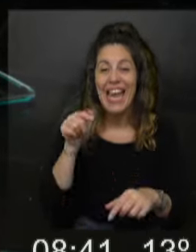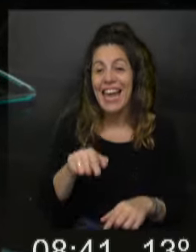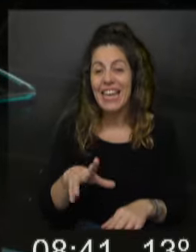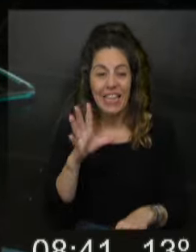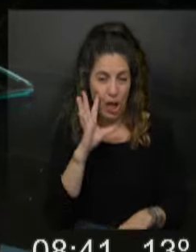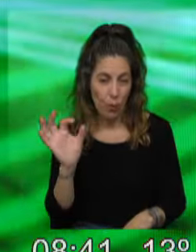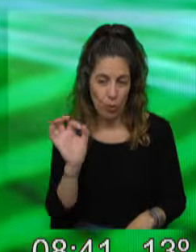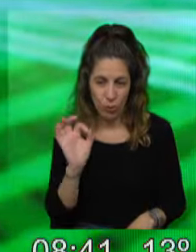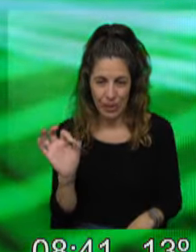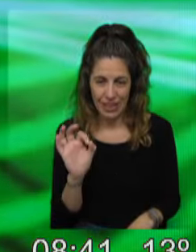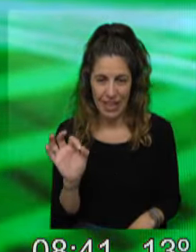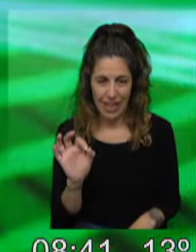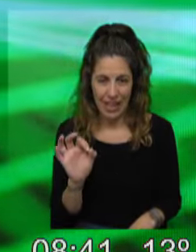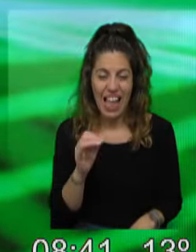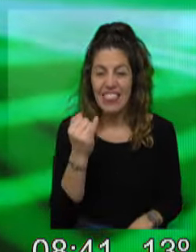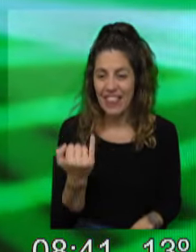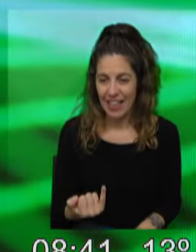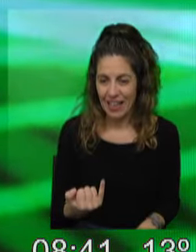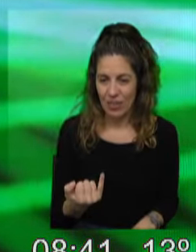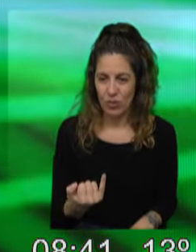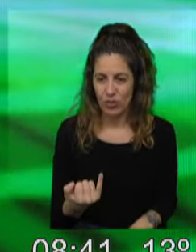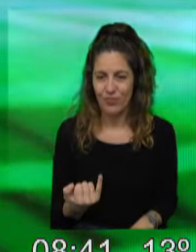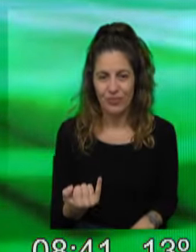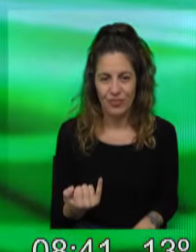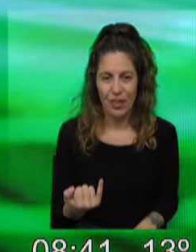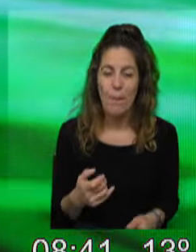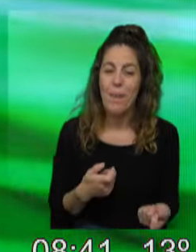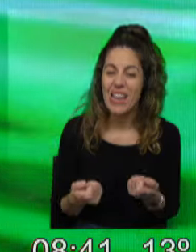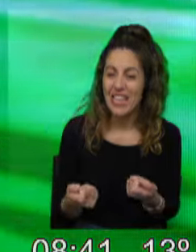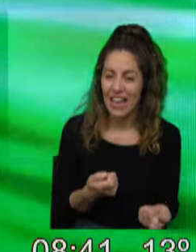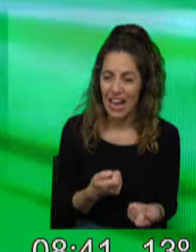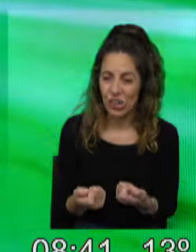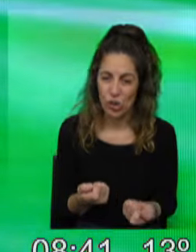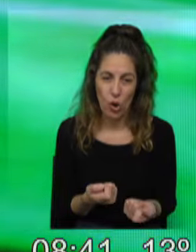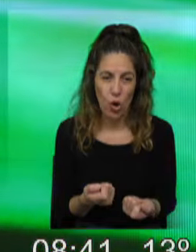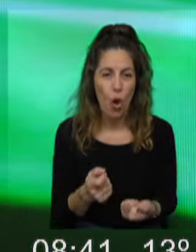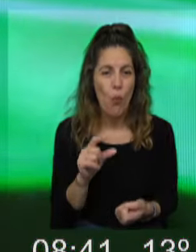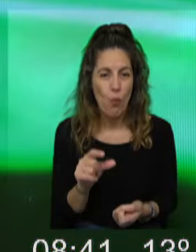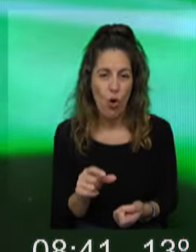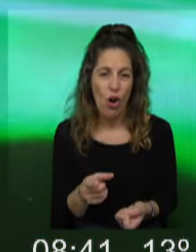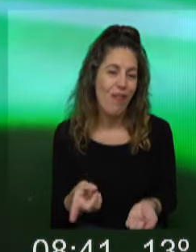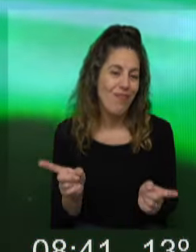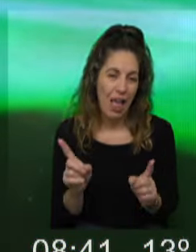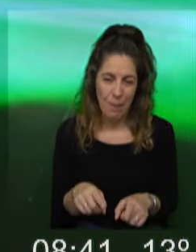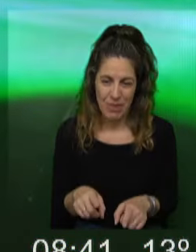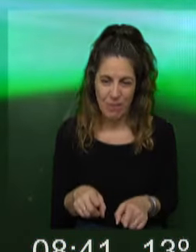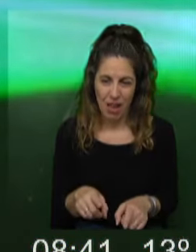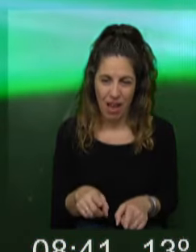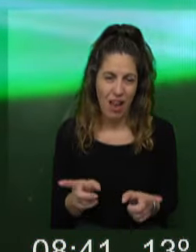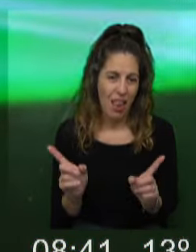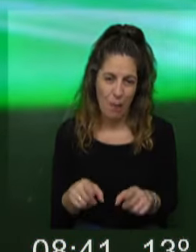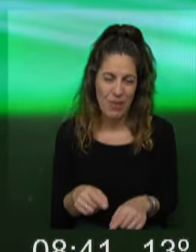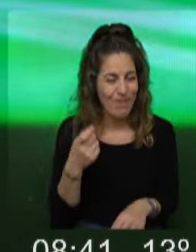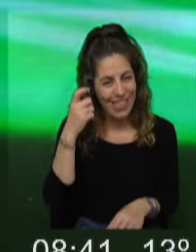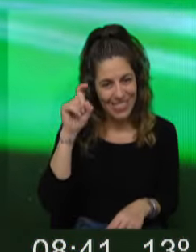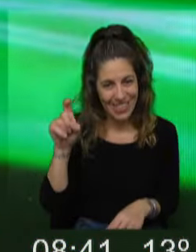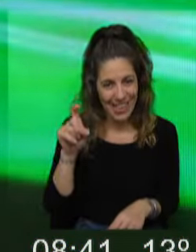ocasión este Delgado está está manejando eh un poco la misma la misma